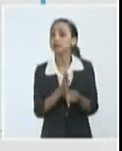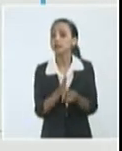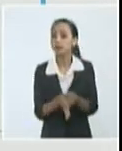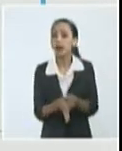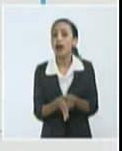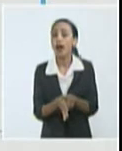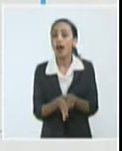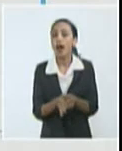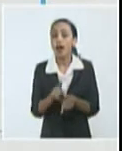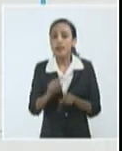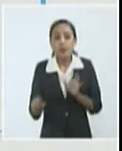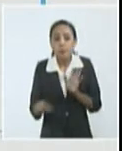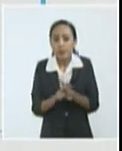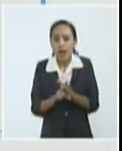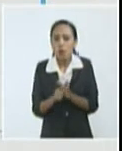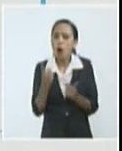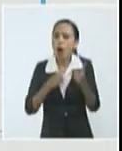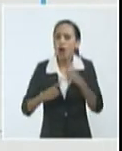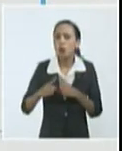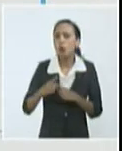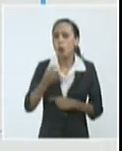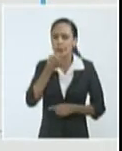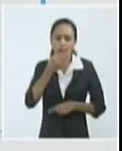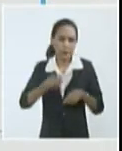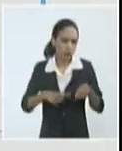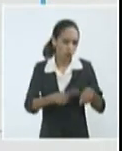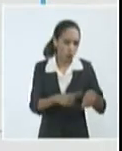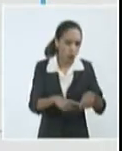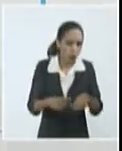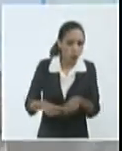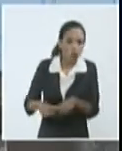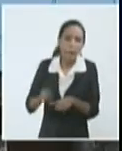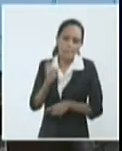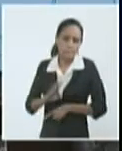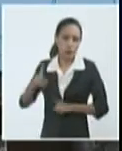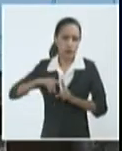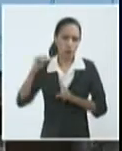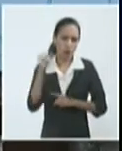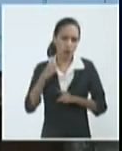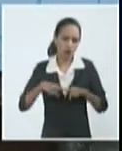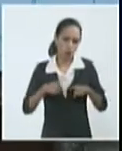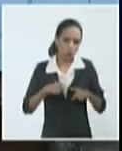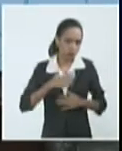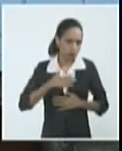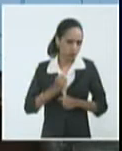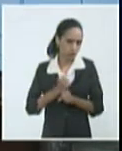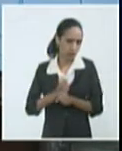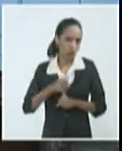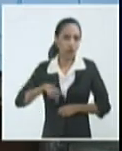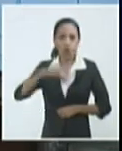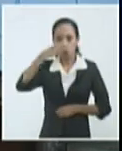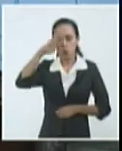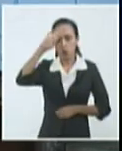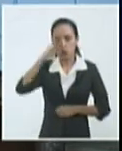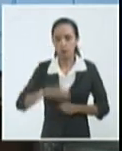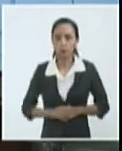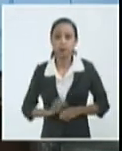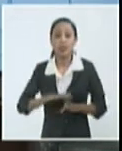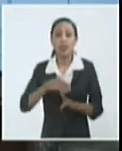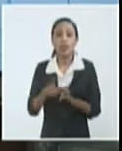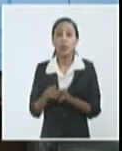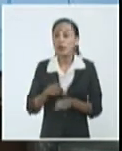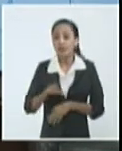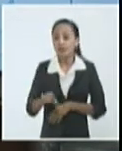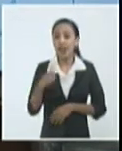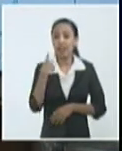introducir algunos medicamentos biotecnológicos muy novedosos. Cuando arribamos a finales de año y